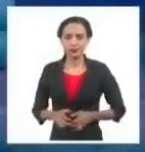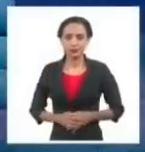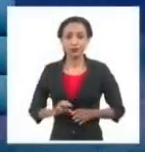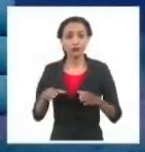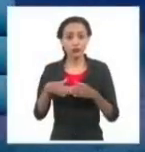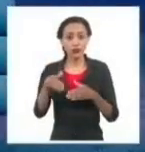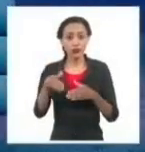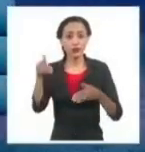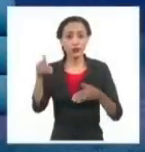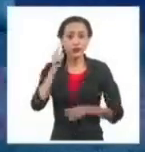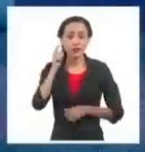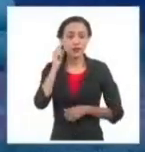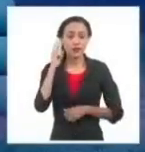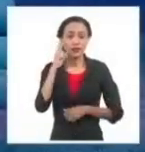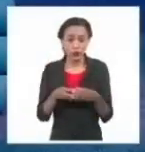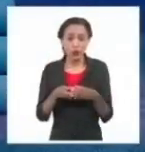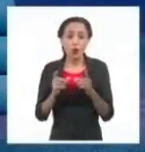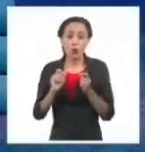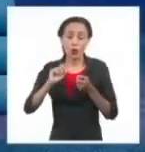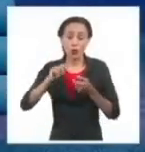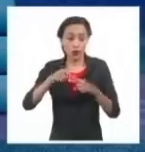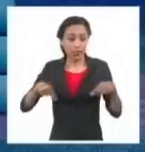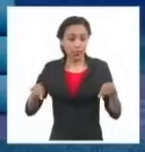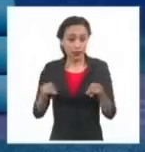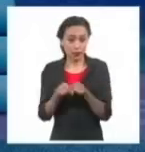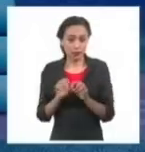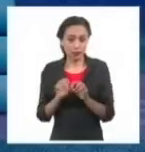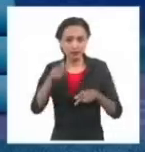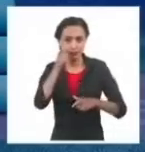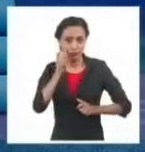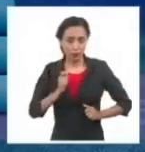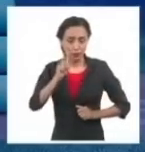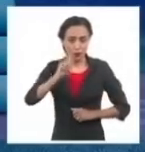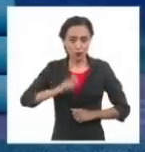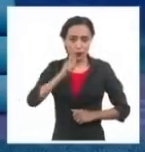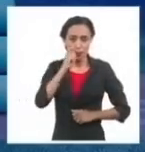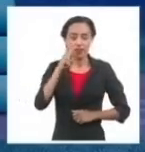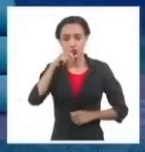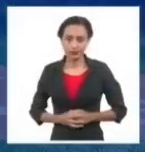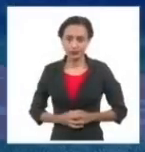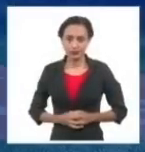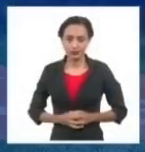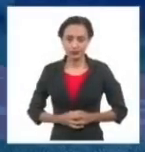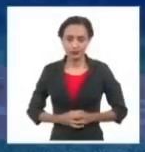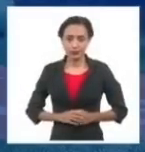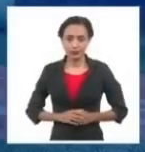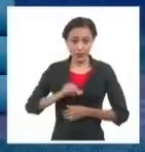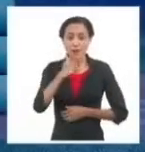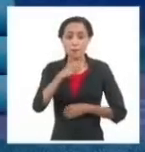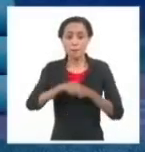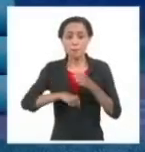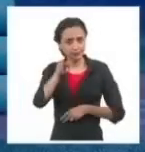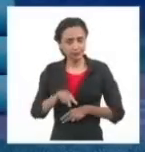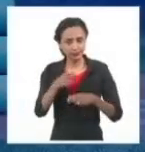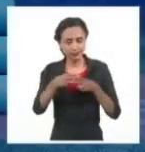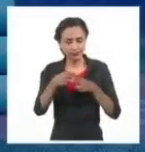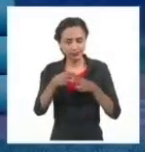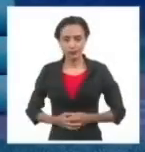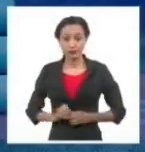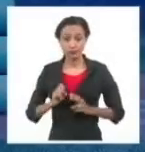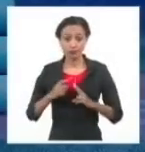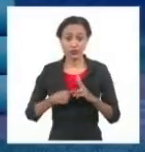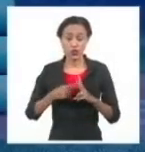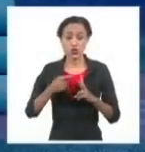receptores andrés pp carlos fernández y ariel díaz alejandro escobar horas lo conforman pega oscar